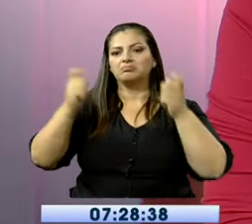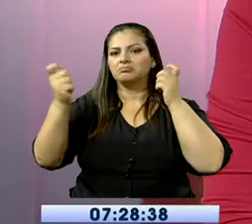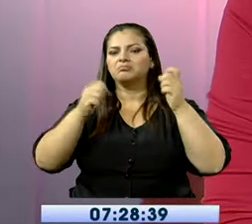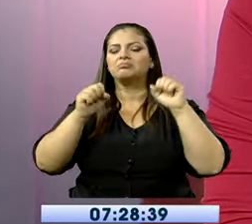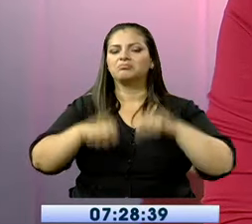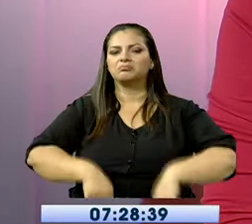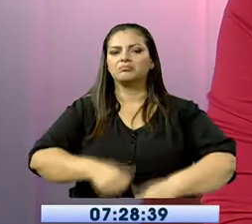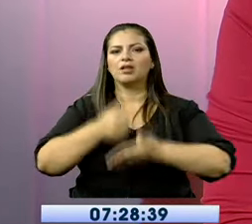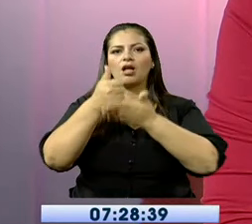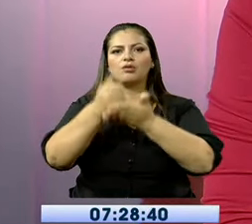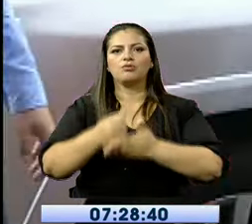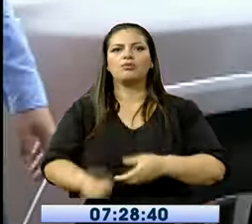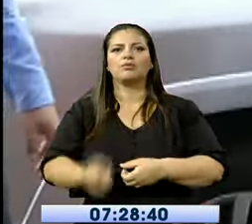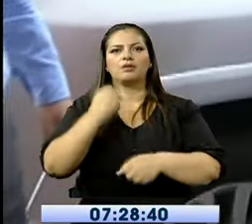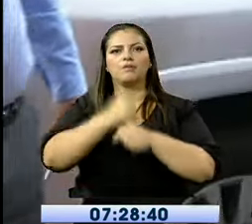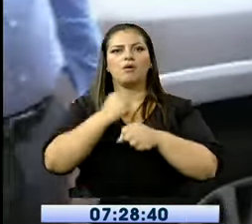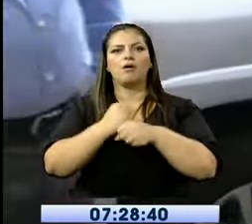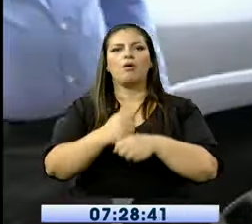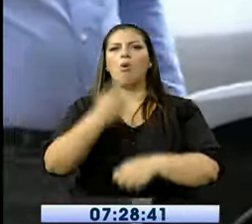gobierno.